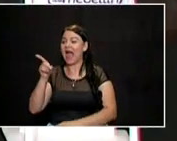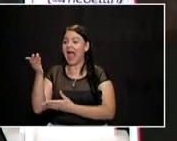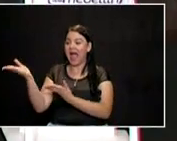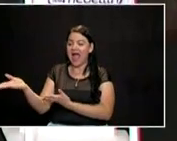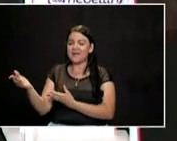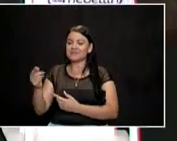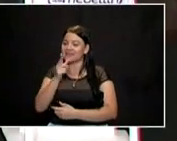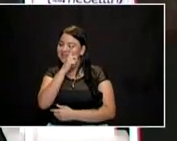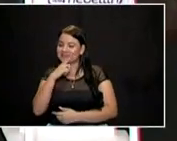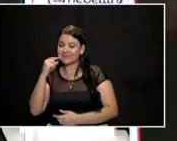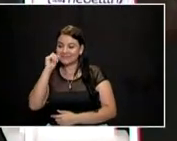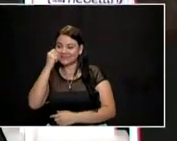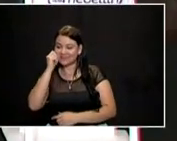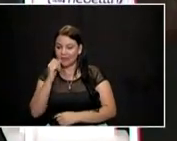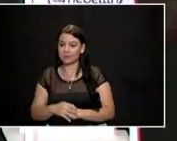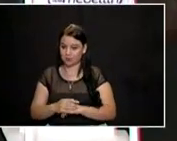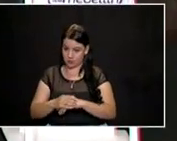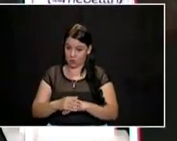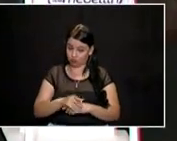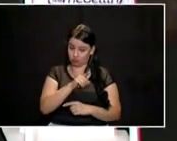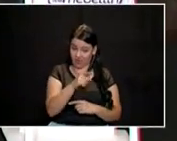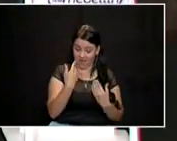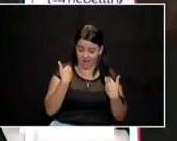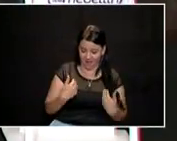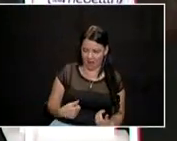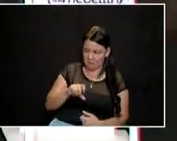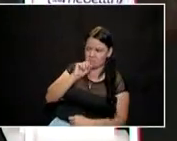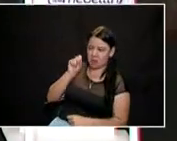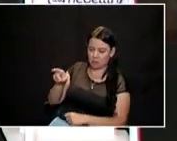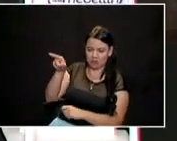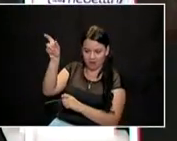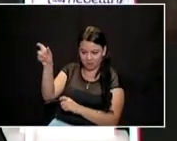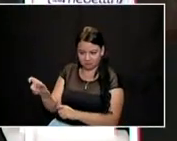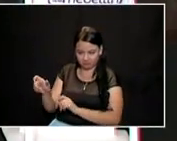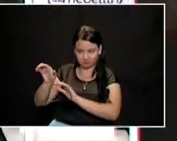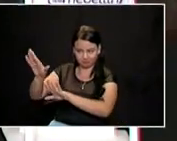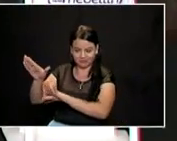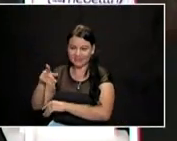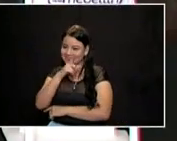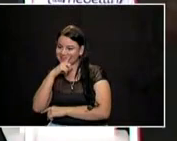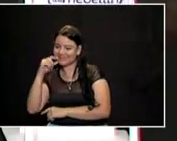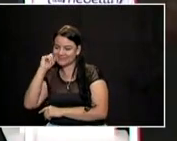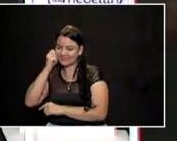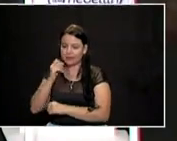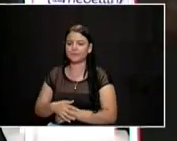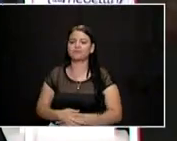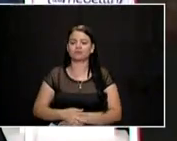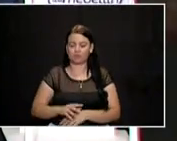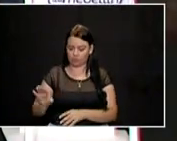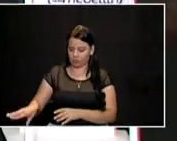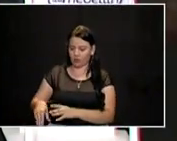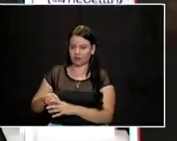Calle. Usted entonces, doctora Beatriz Rabe, le pregunta al candidato Daniel Quintero. Muy